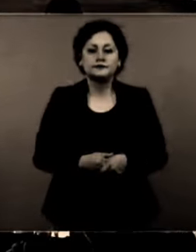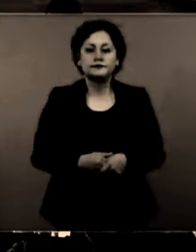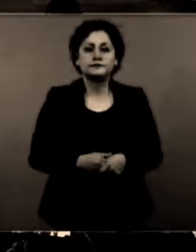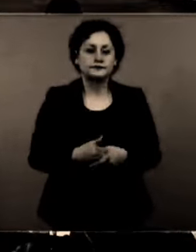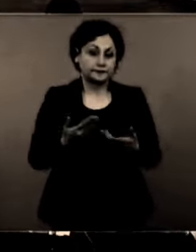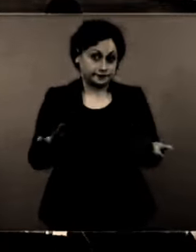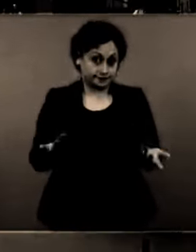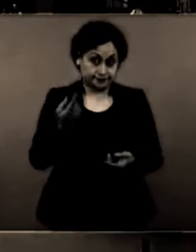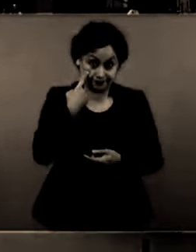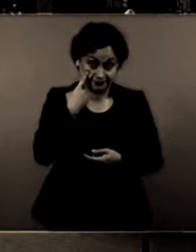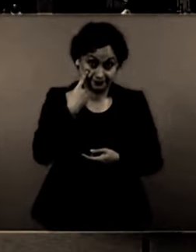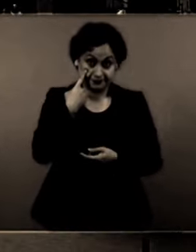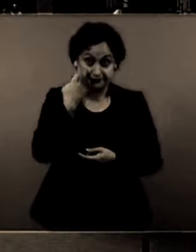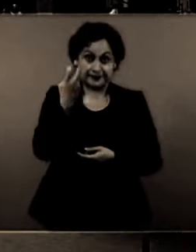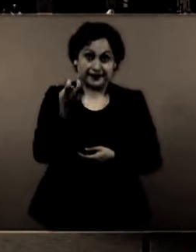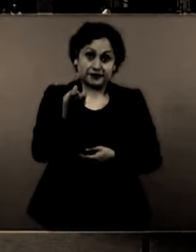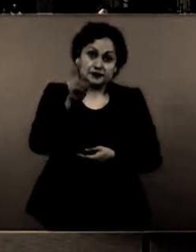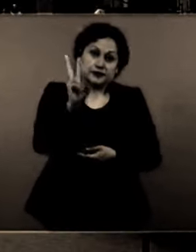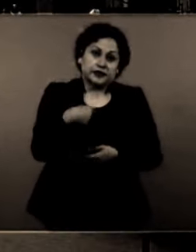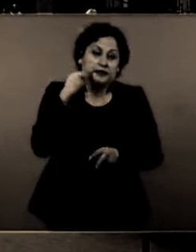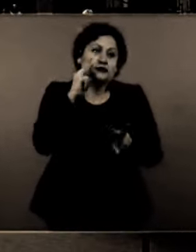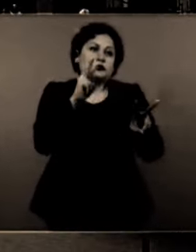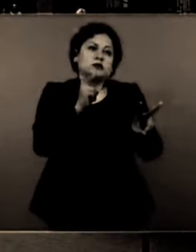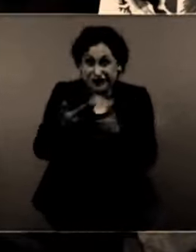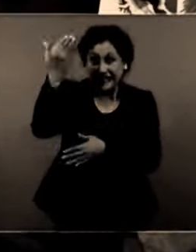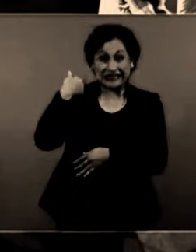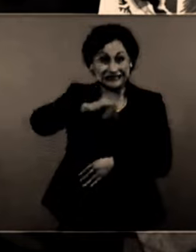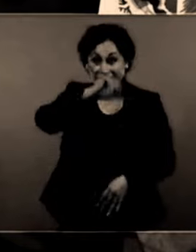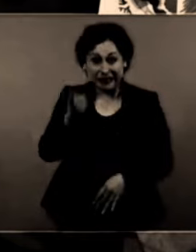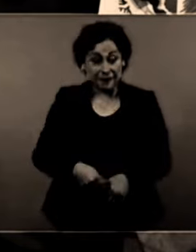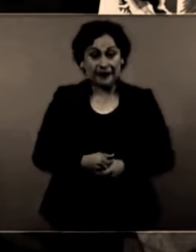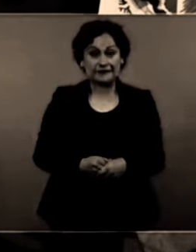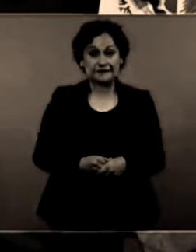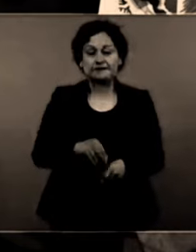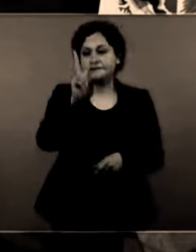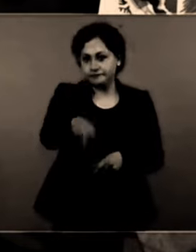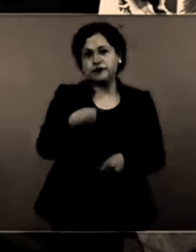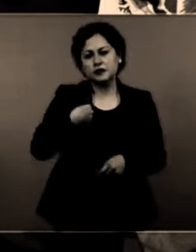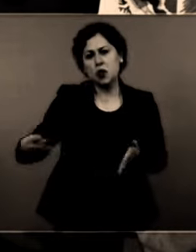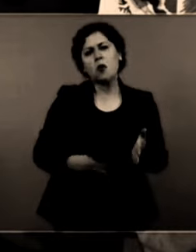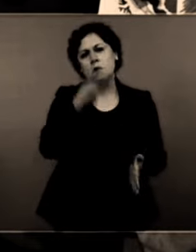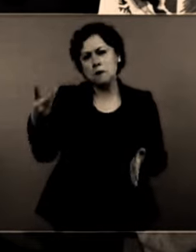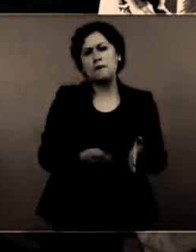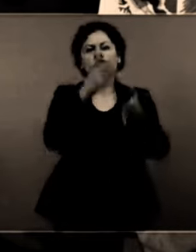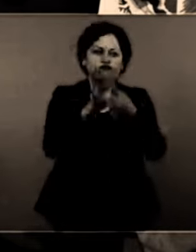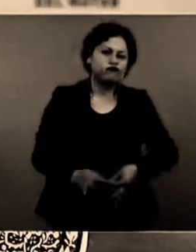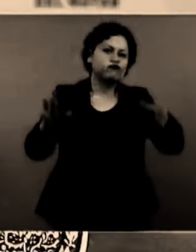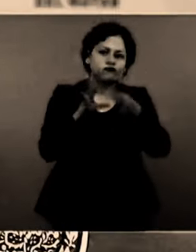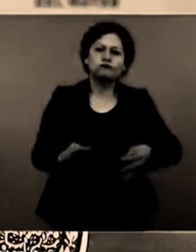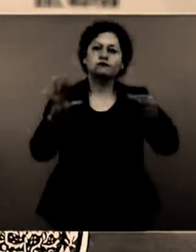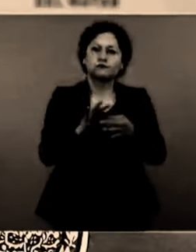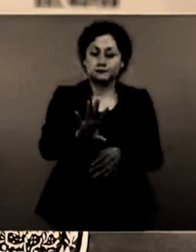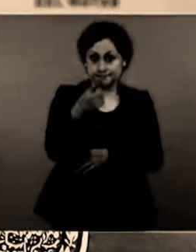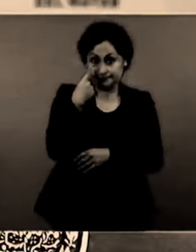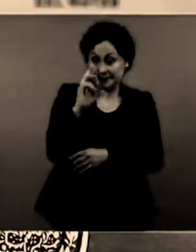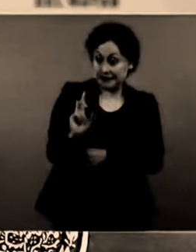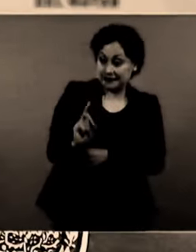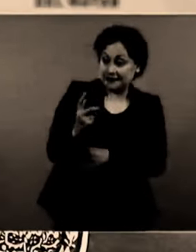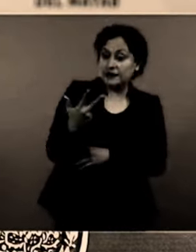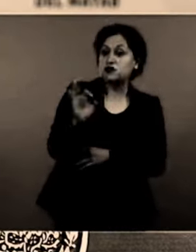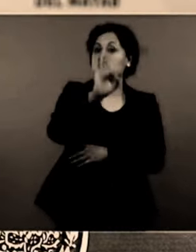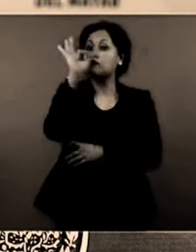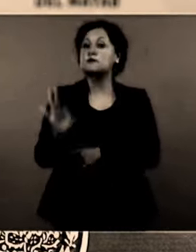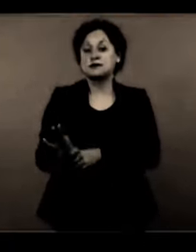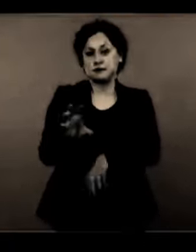es, de veras, lo lamento mucho, no eran así. Ya lo he explicado varias veces, de 38% de generación de